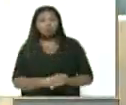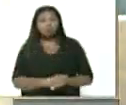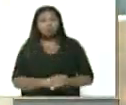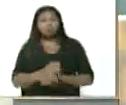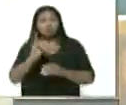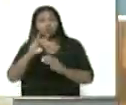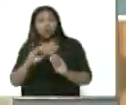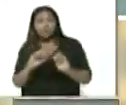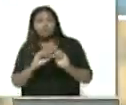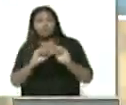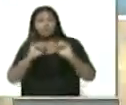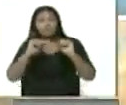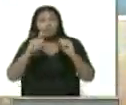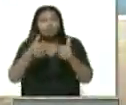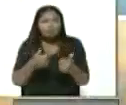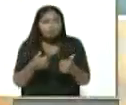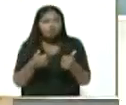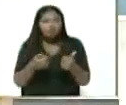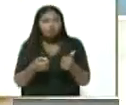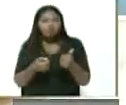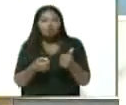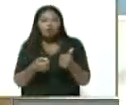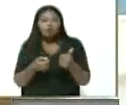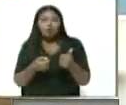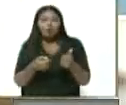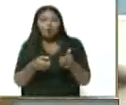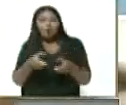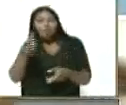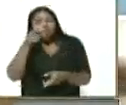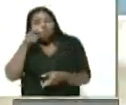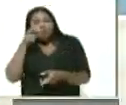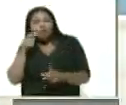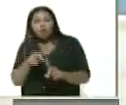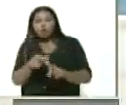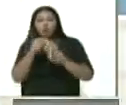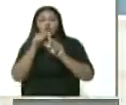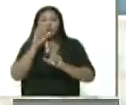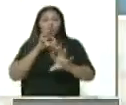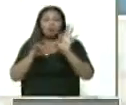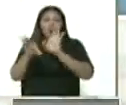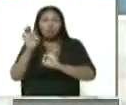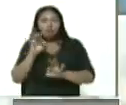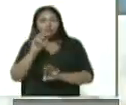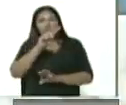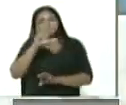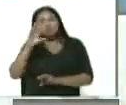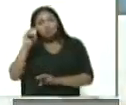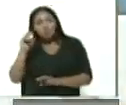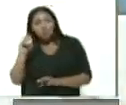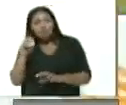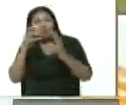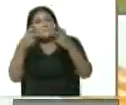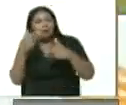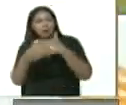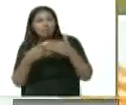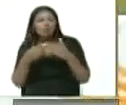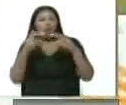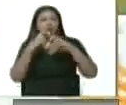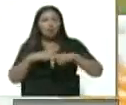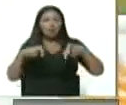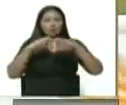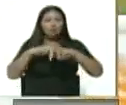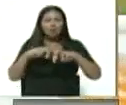inició una auditoría donde se escogieron aleatoriamente 150 máquinas que revisaron